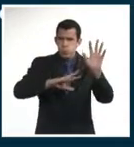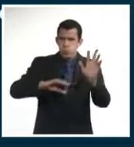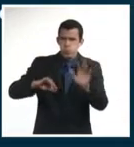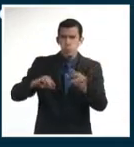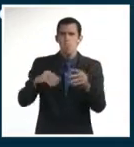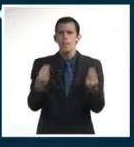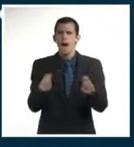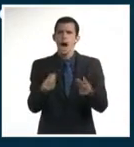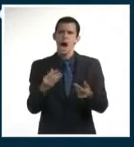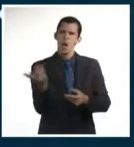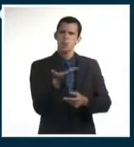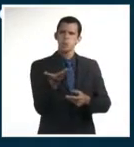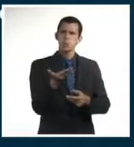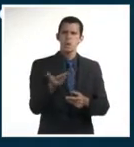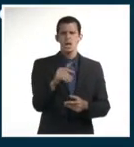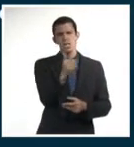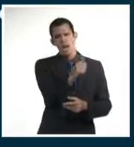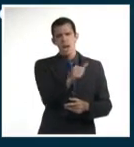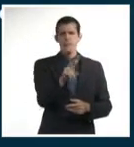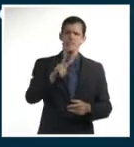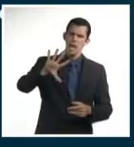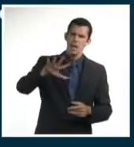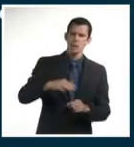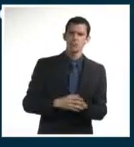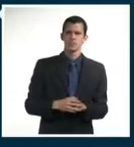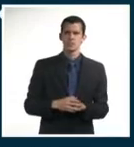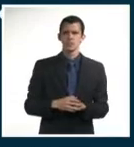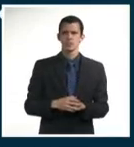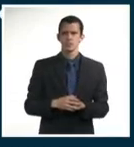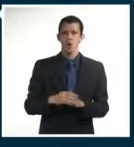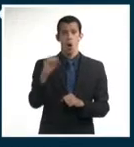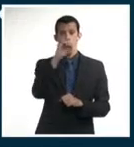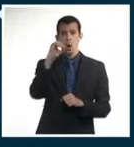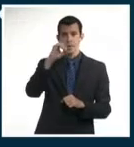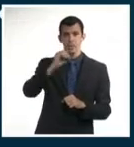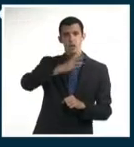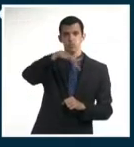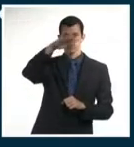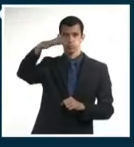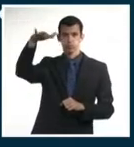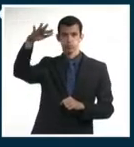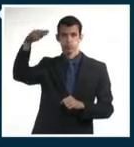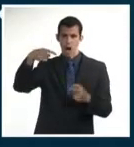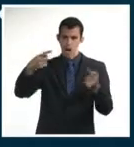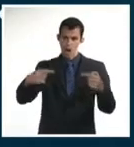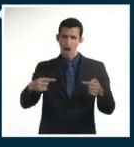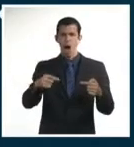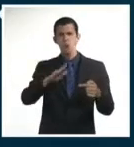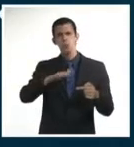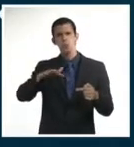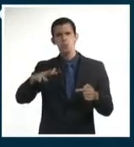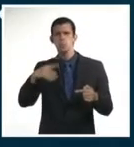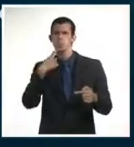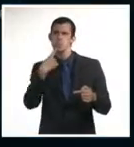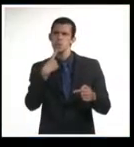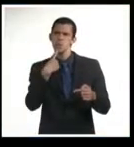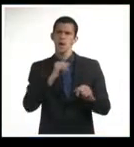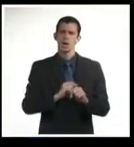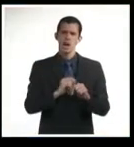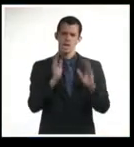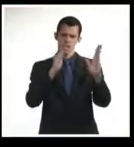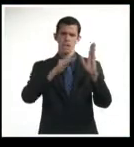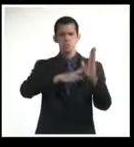norte oriental, poco oleaje en todo el litoral sur, así como en la costa norte central, y mar tranquila en el norte occidental. Para